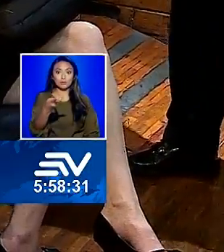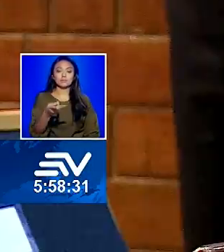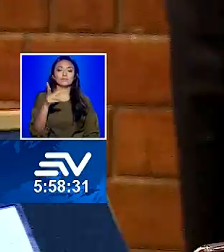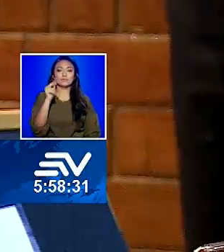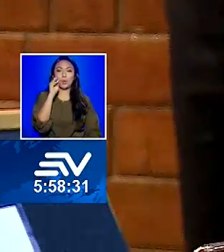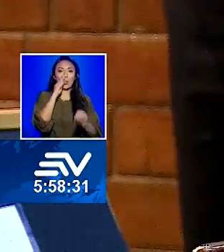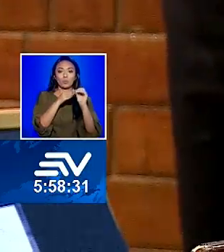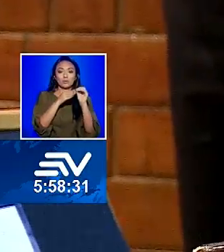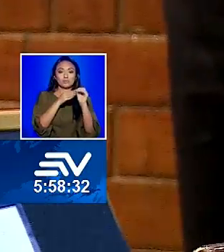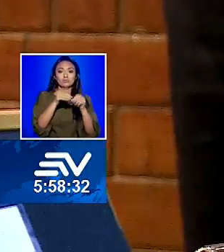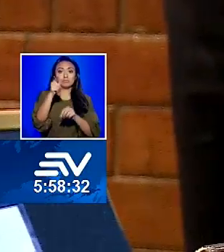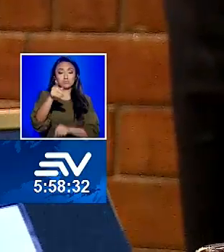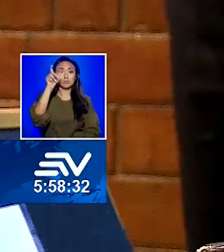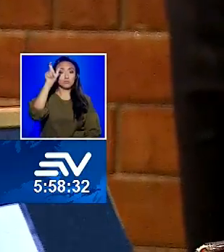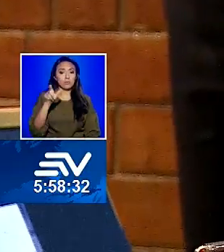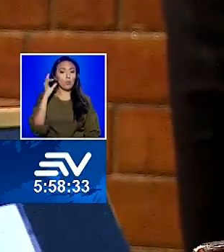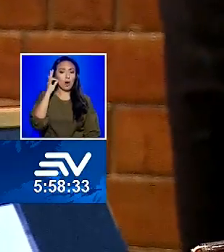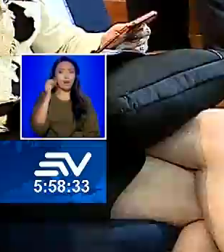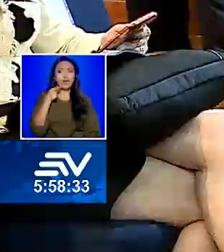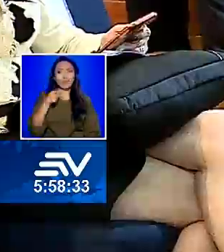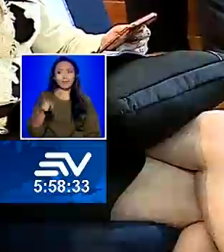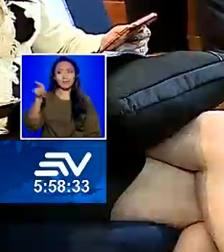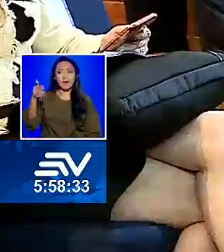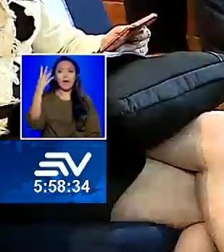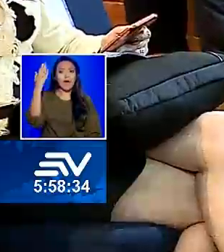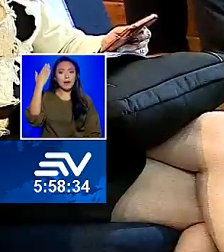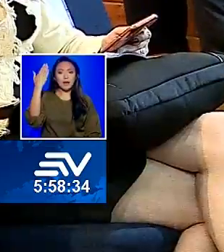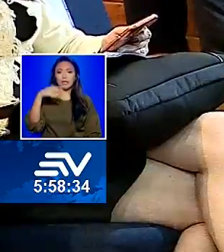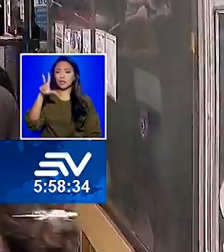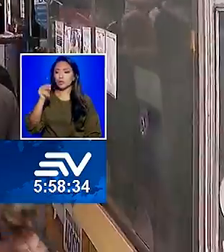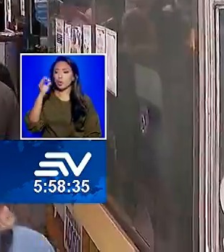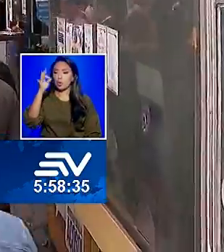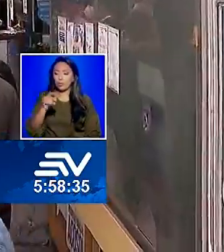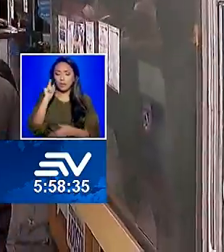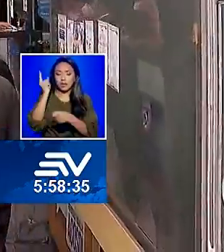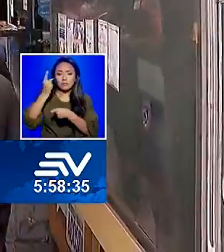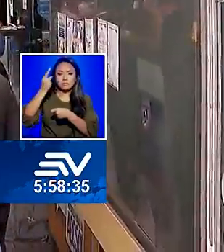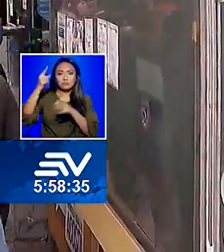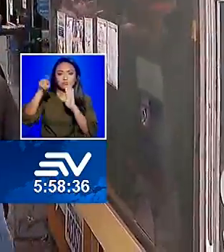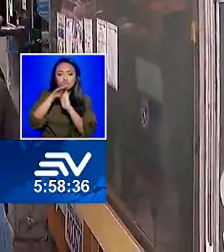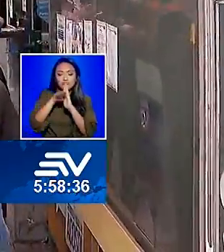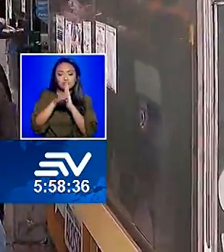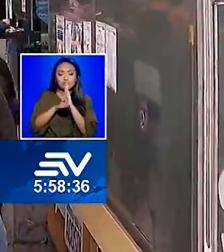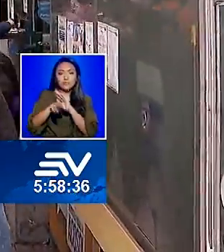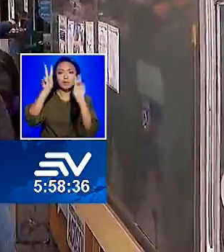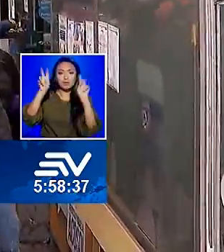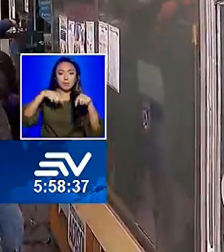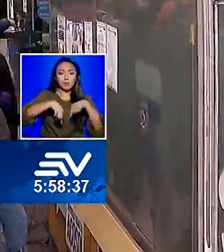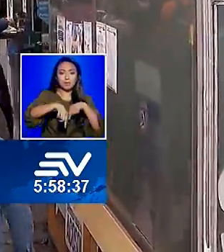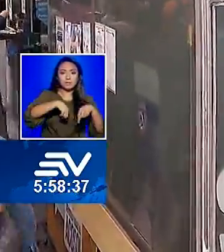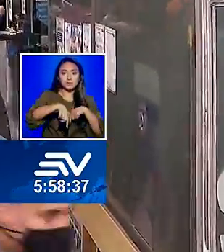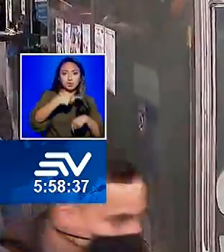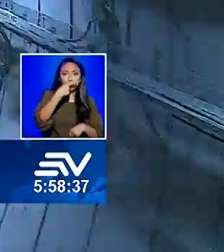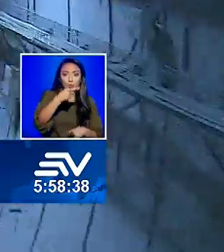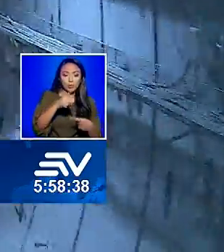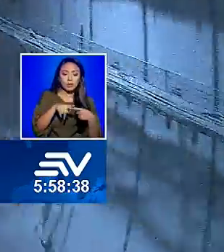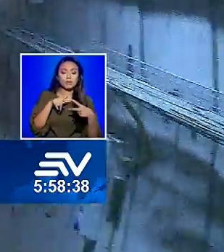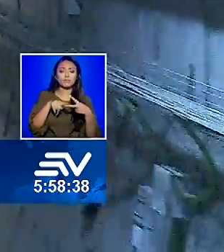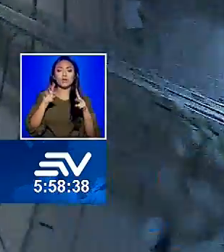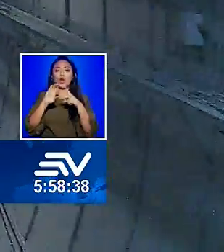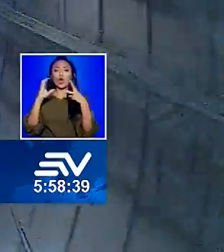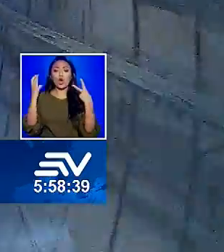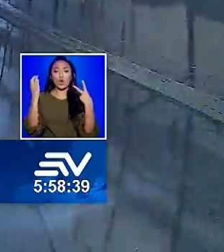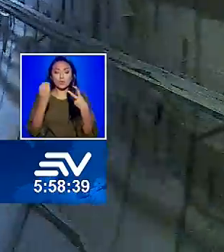fin la proponente sostuvo que el alcalde incumplió varias ordenanzas relacionadas con el transporte público de pasajeros la comisión